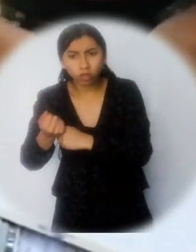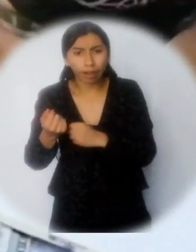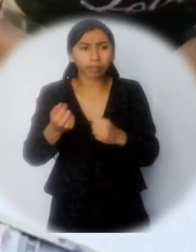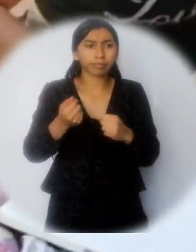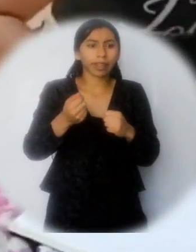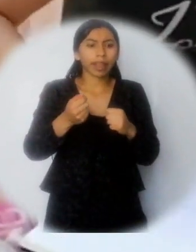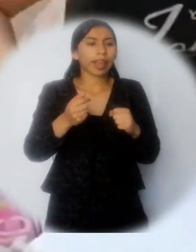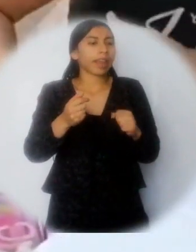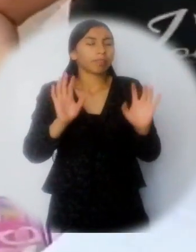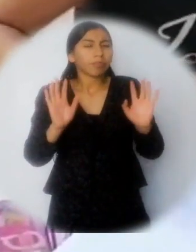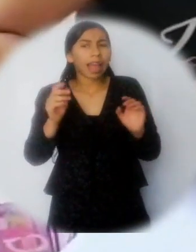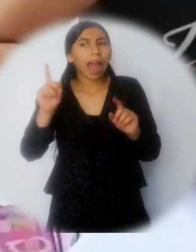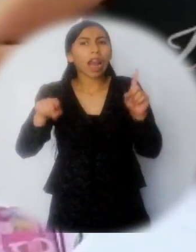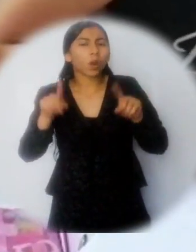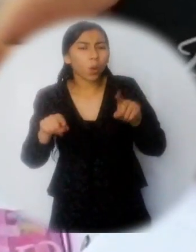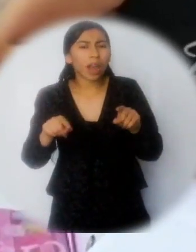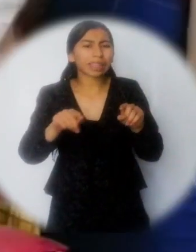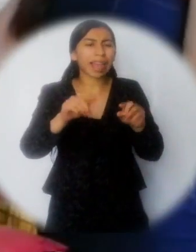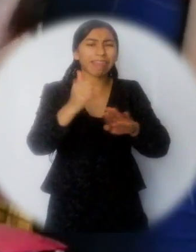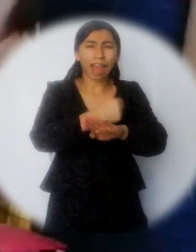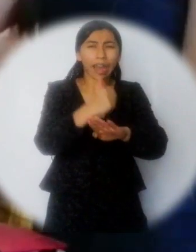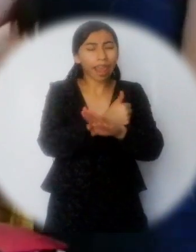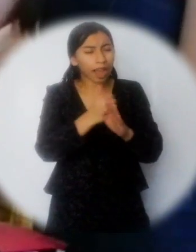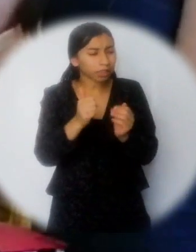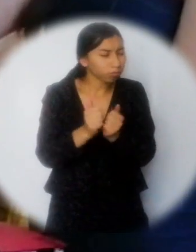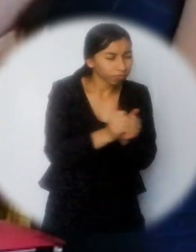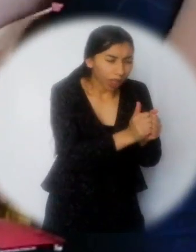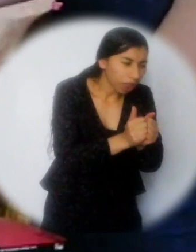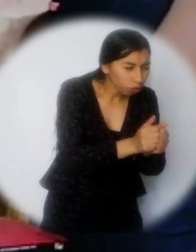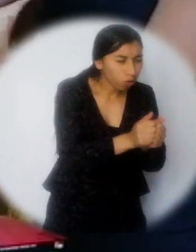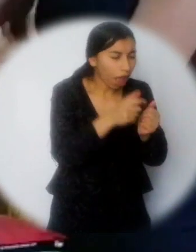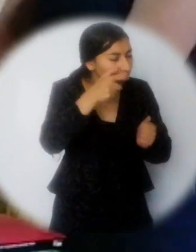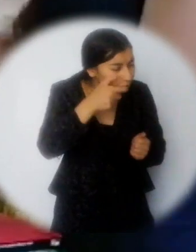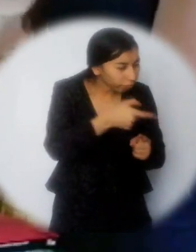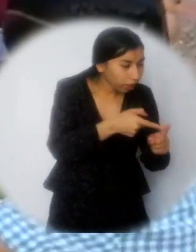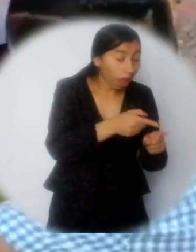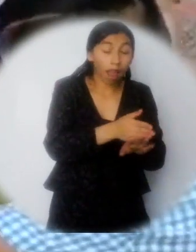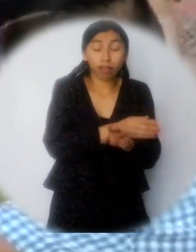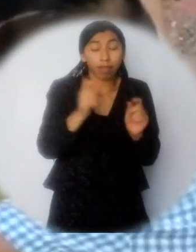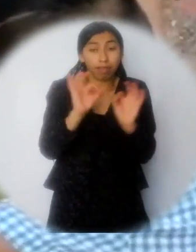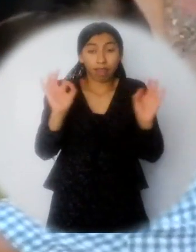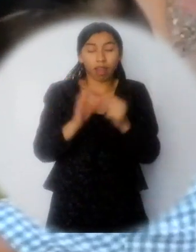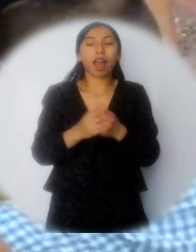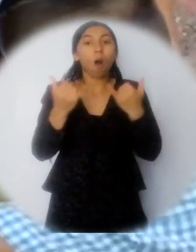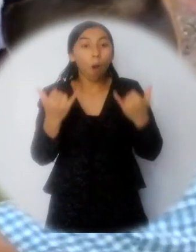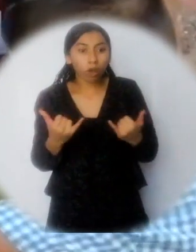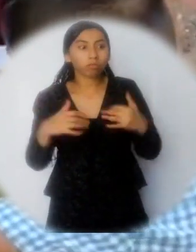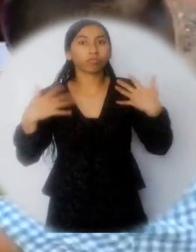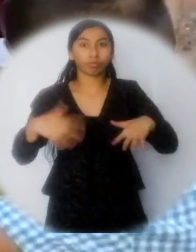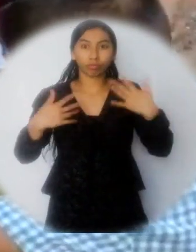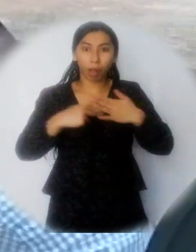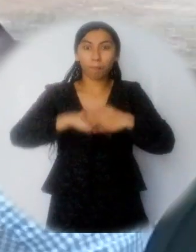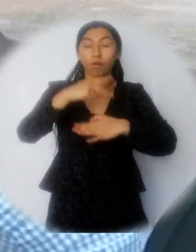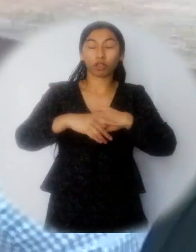el dinero para poder pagarles a sus hijos tareas dirigidas con otras personas. La directora de la Unidad para las Víctimas en norte de Santander y Arauca visitó